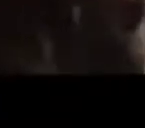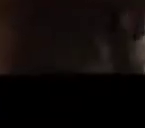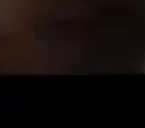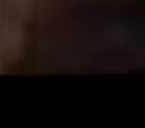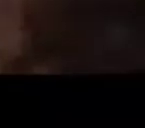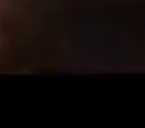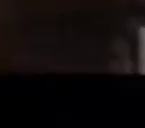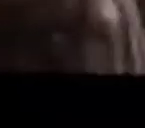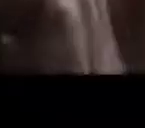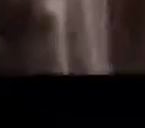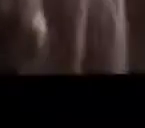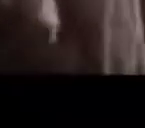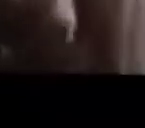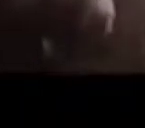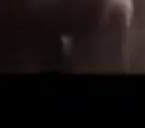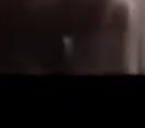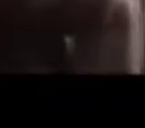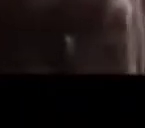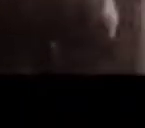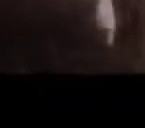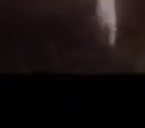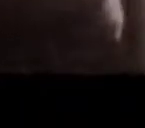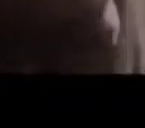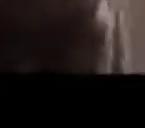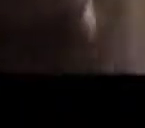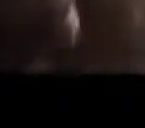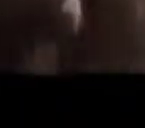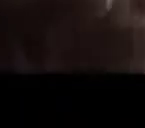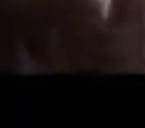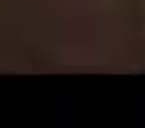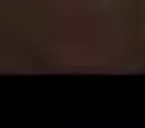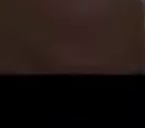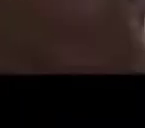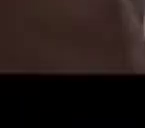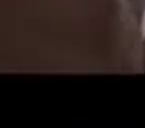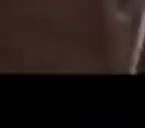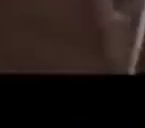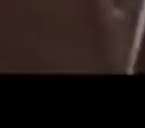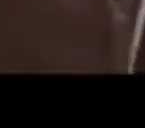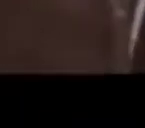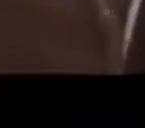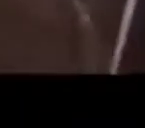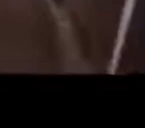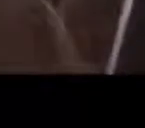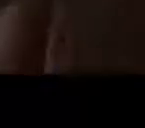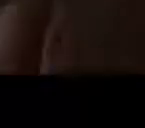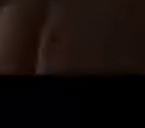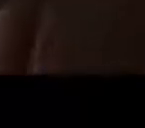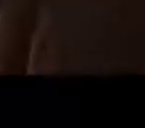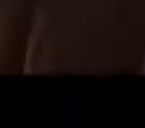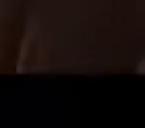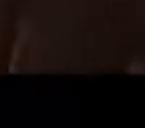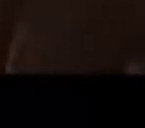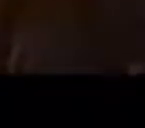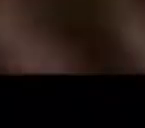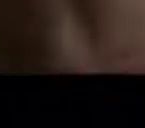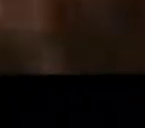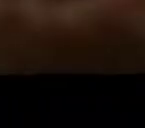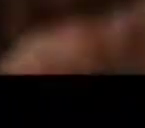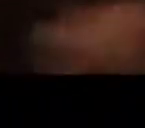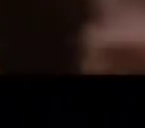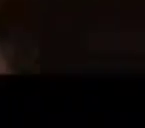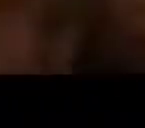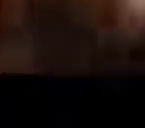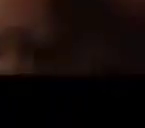Si no puedes trabajar aquí estás de más. Venga, largo. ¿No has oído? He dicho que te largues. ¡Fuera! Y tú, 2 céntimos de multa. Yo no he hecho nada.